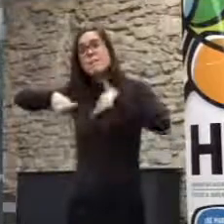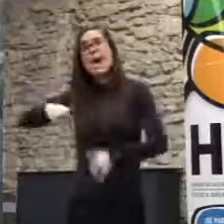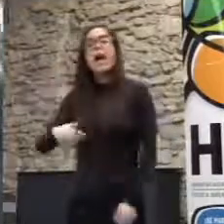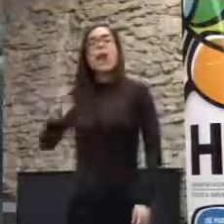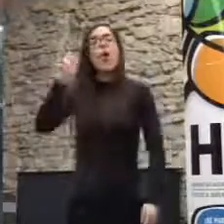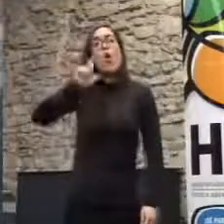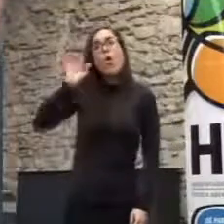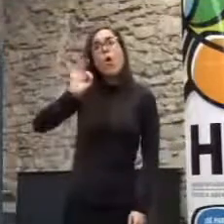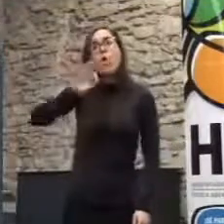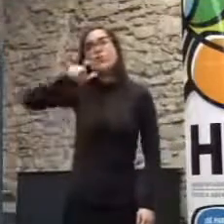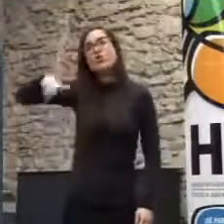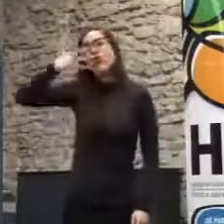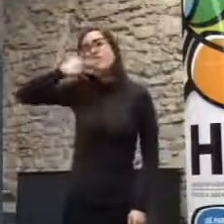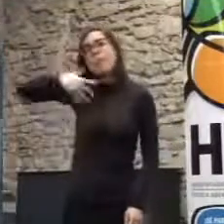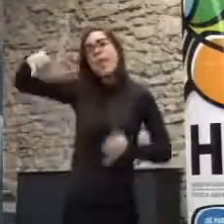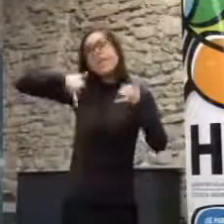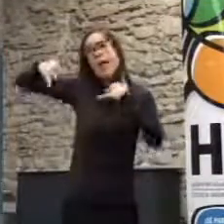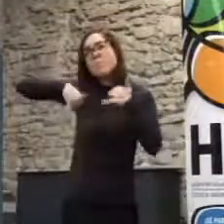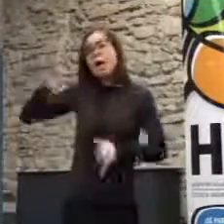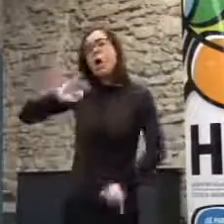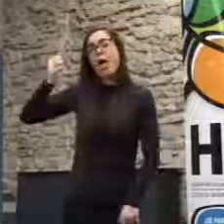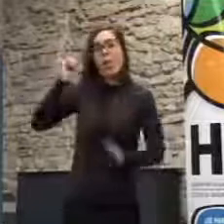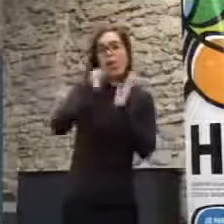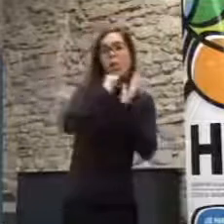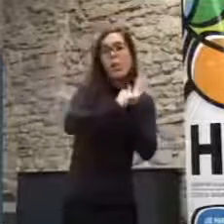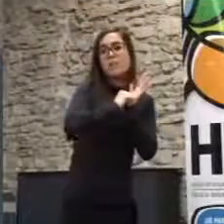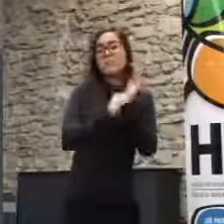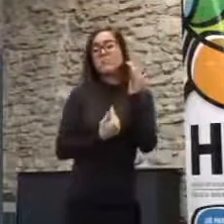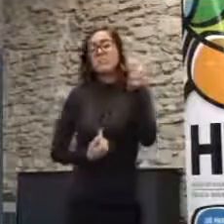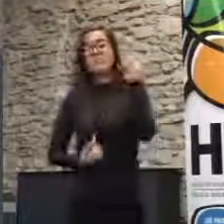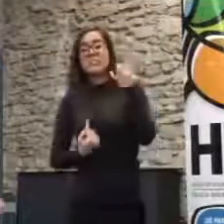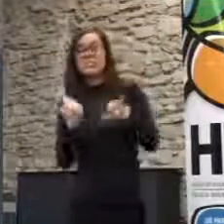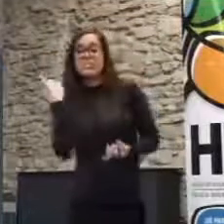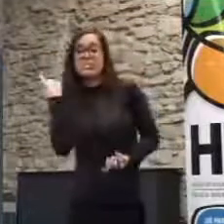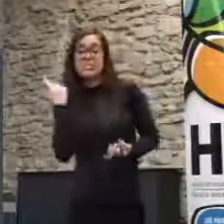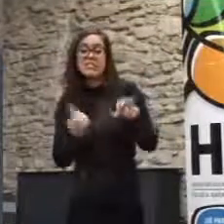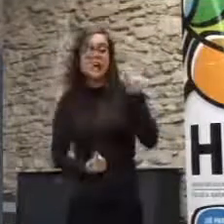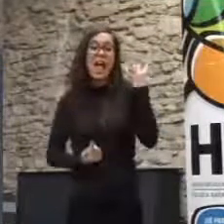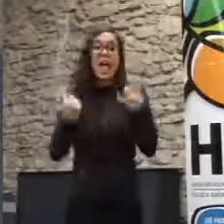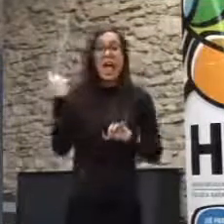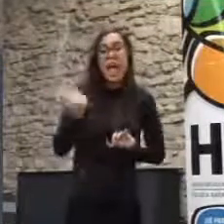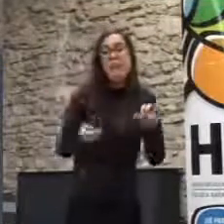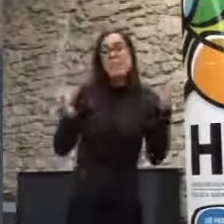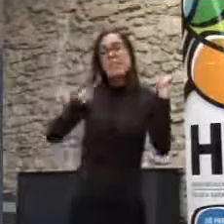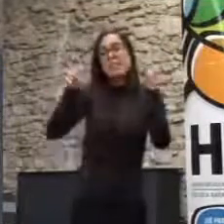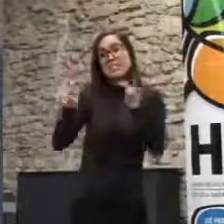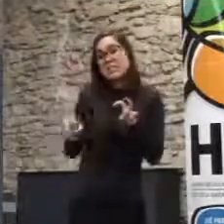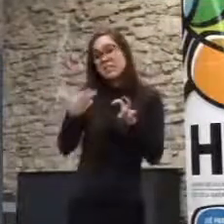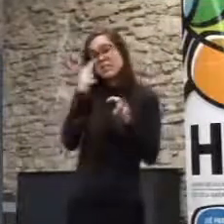asociaciones, entonces dependiendo del día pues haces más hueco a otro, pero es un debe que tenemos y lo sabemos, pero